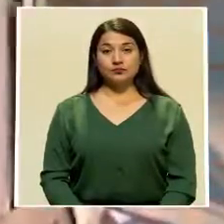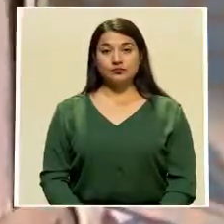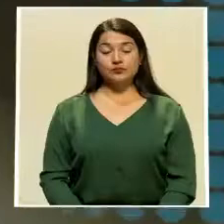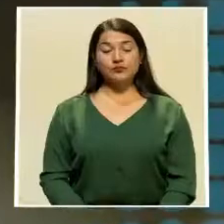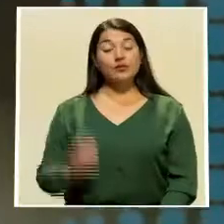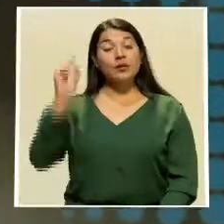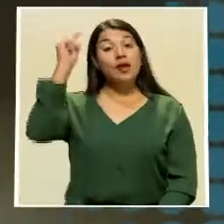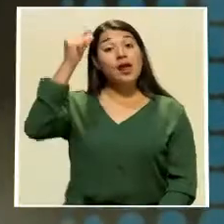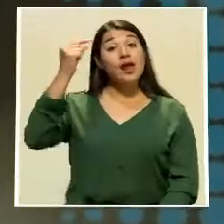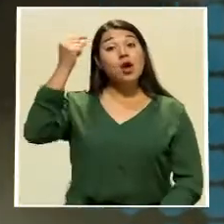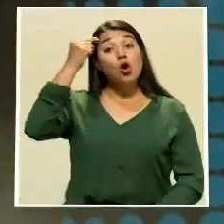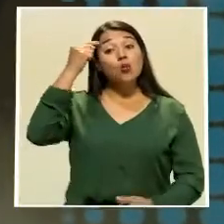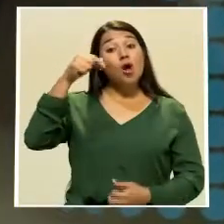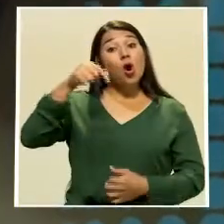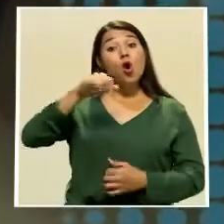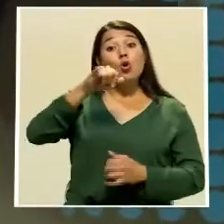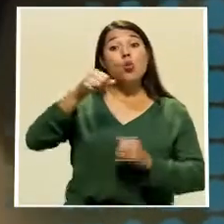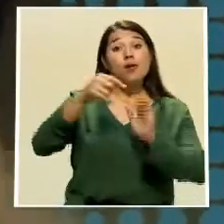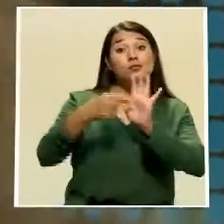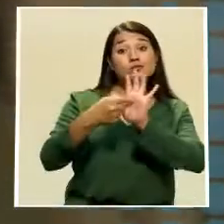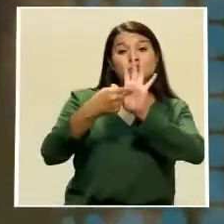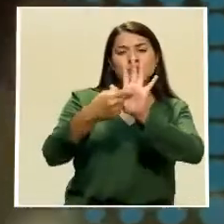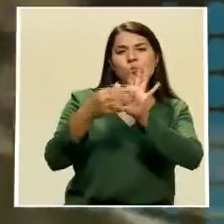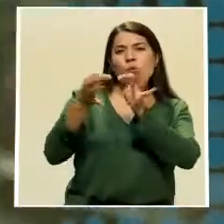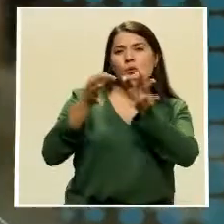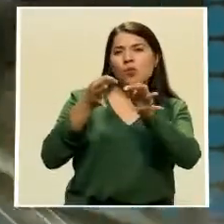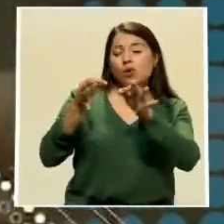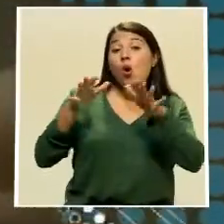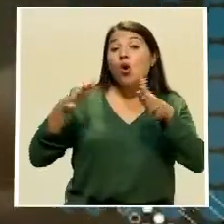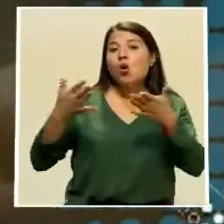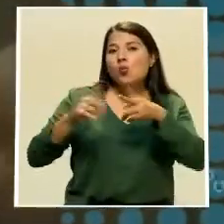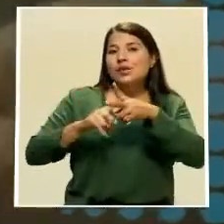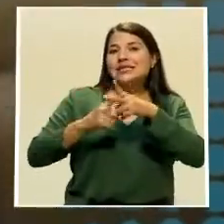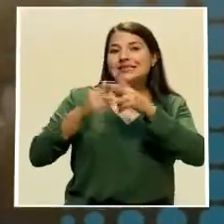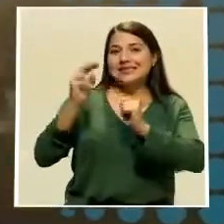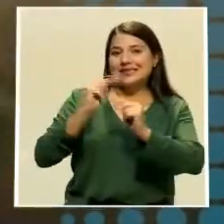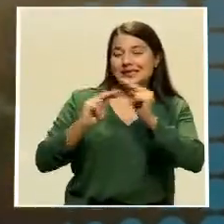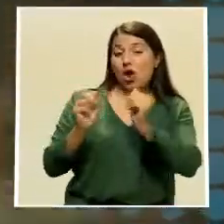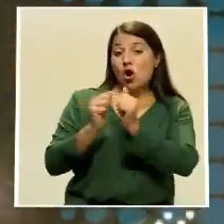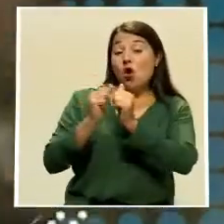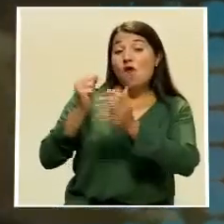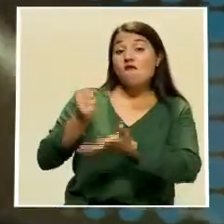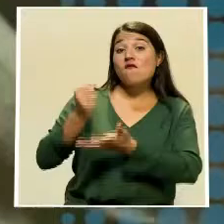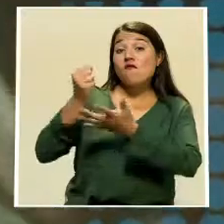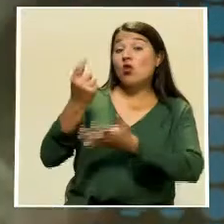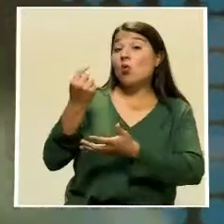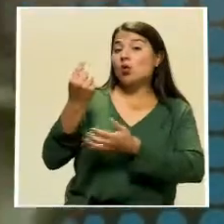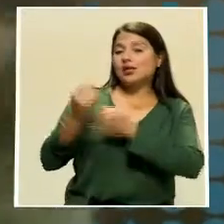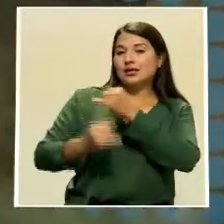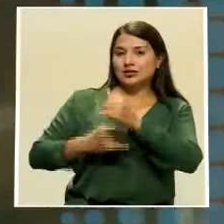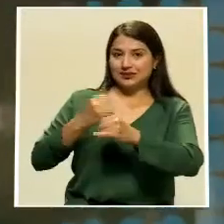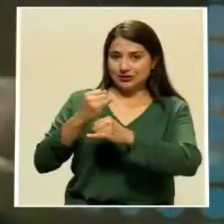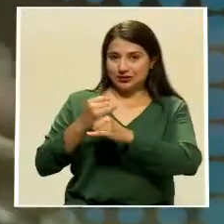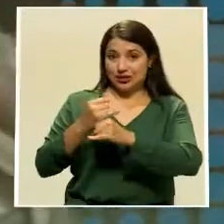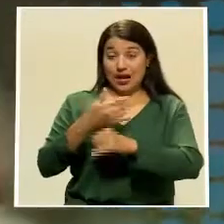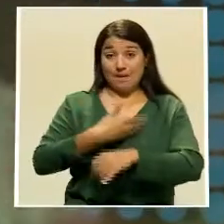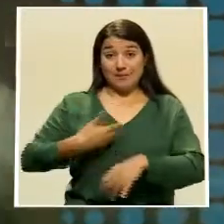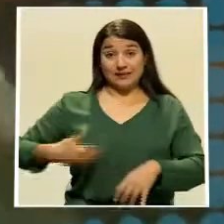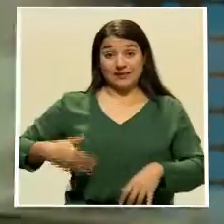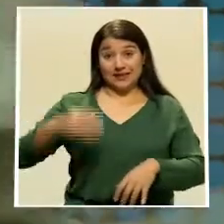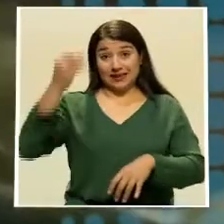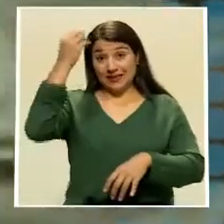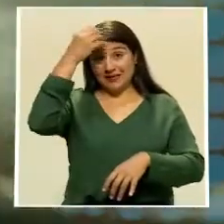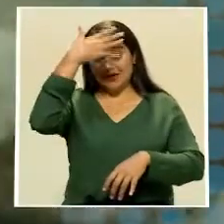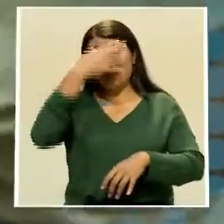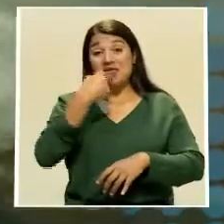El gobierno presentó este jueves los detalles sobre el inicio de las negociaciones con el Fondo Monetario Internacional. El presidente Alvarado lo